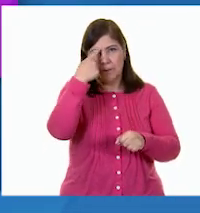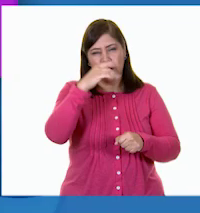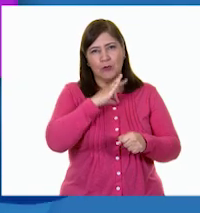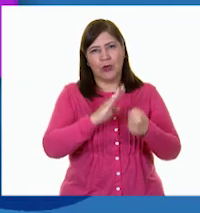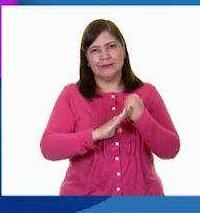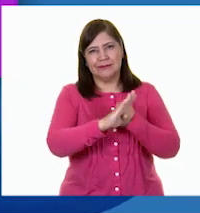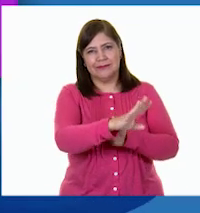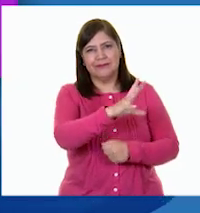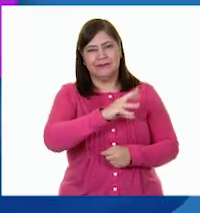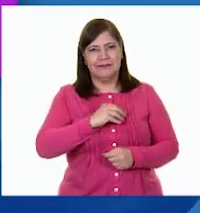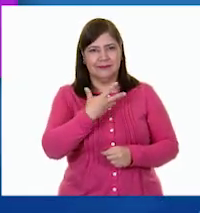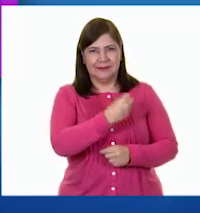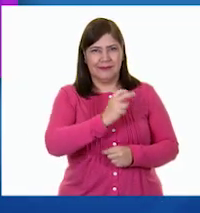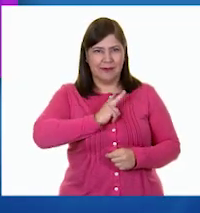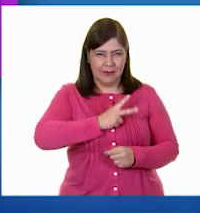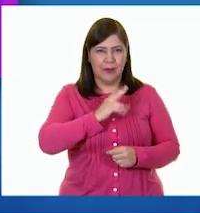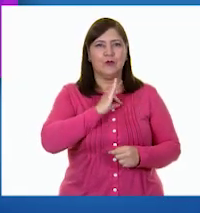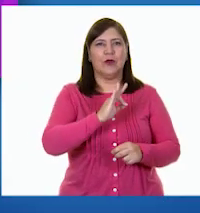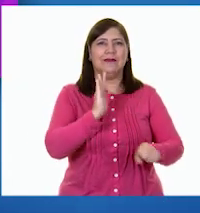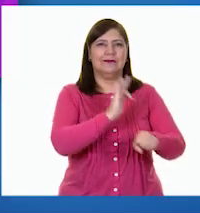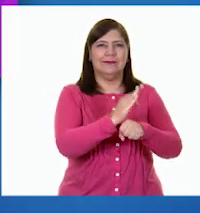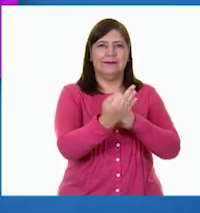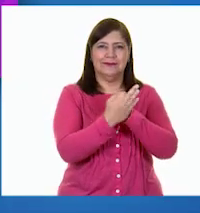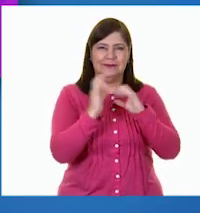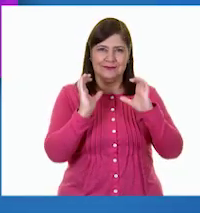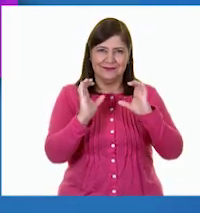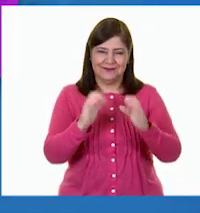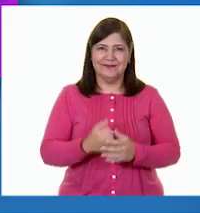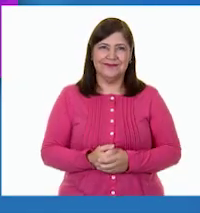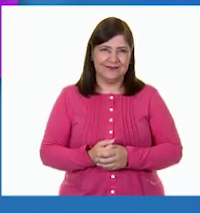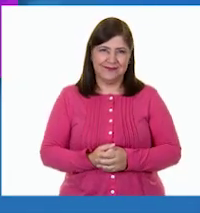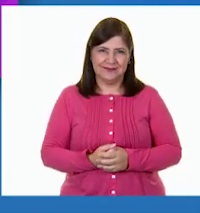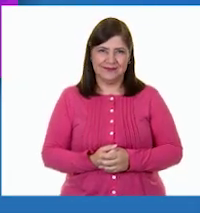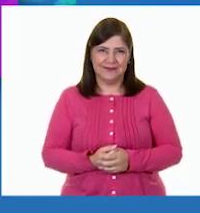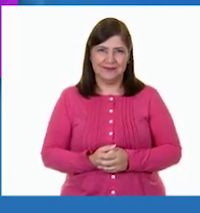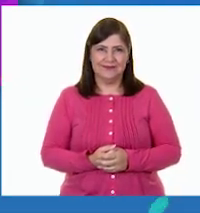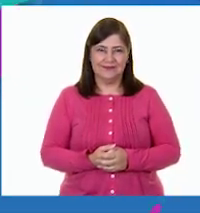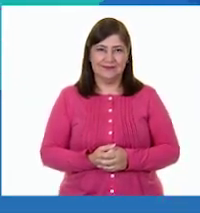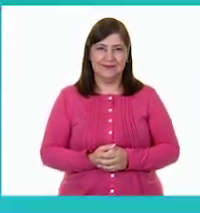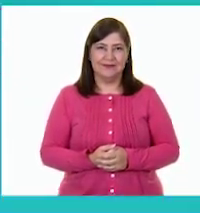virus, cuidándonos los unos a los otros.